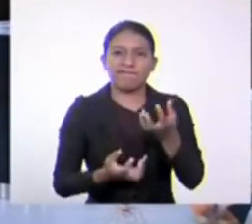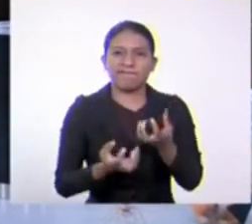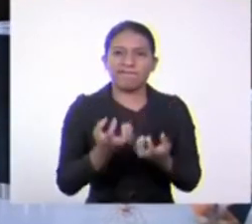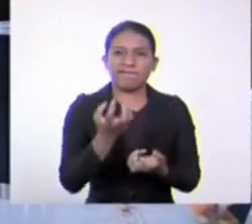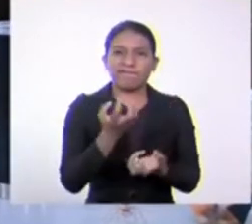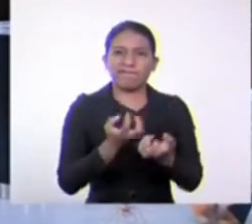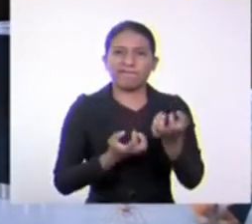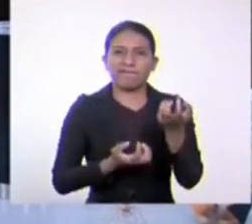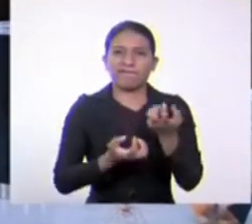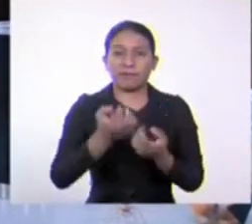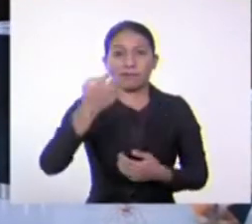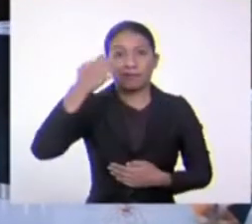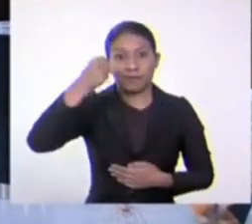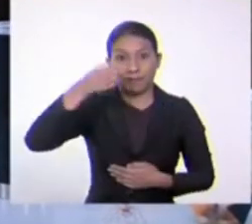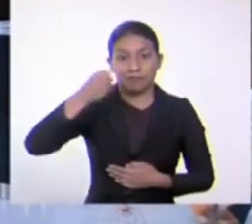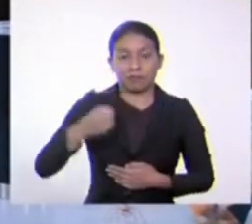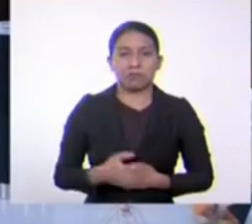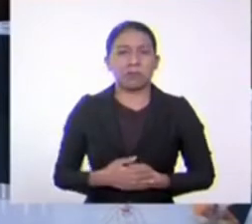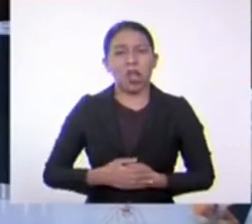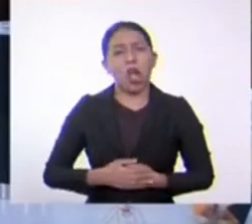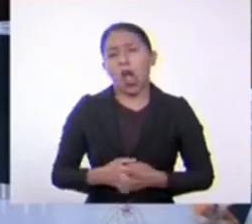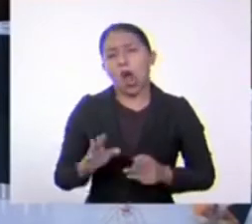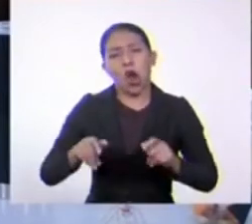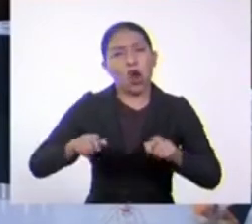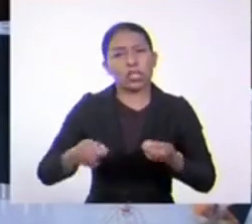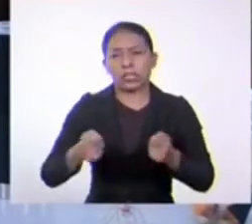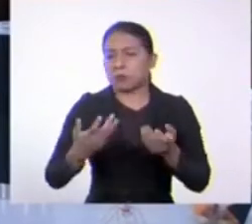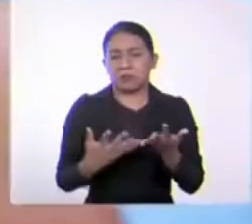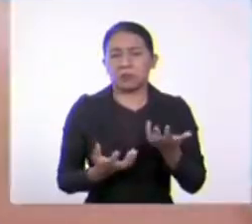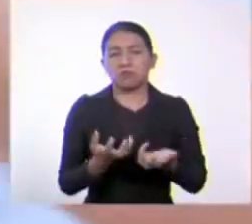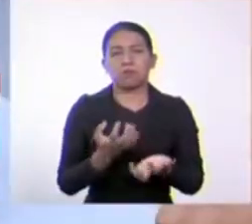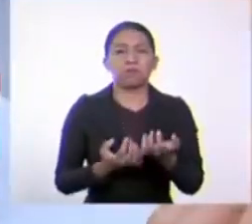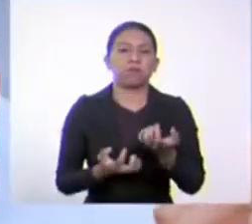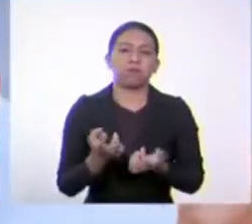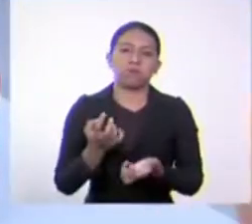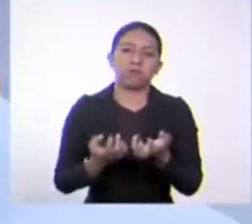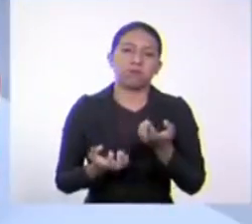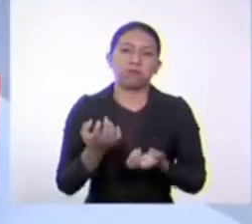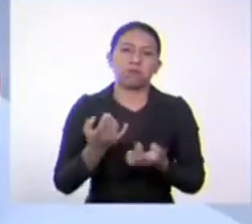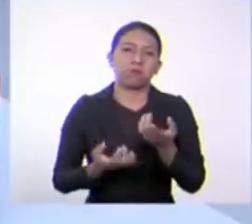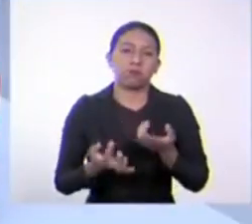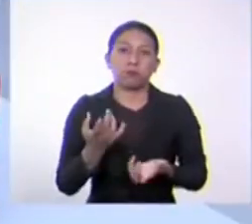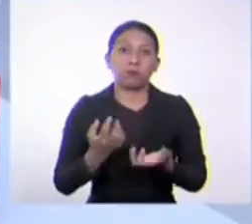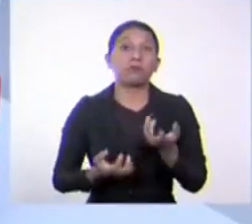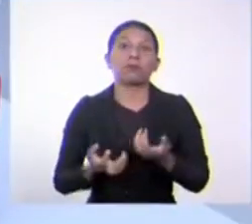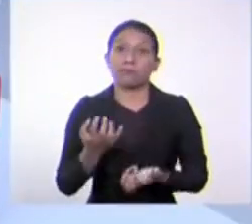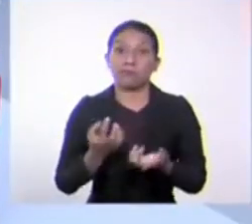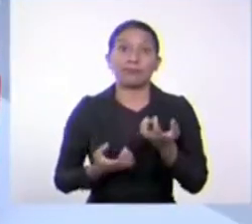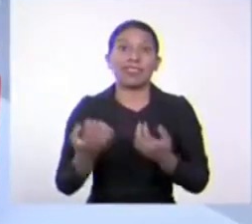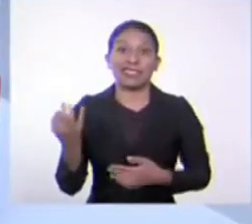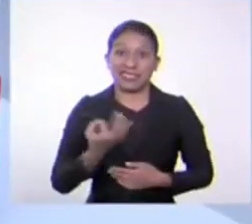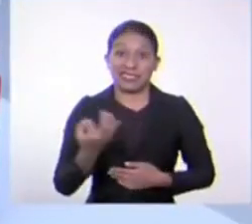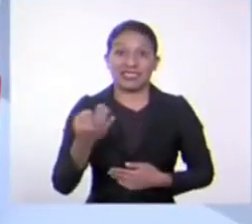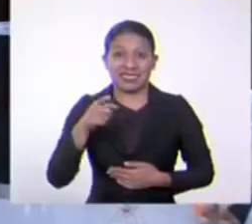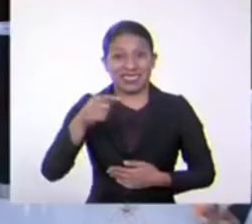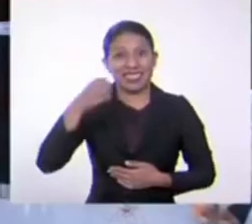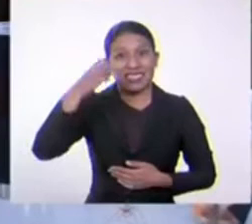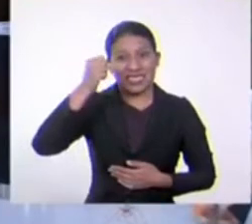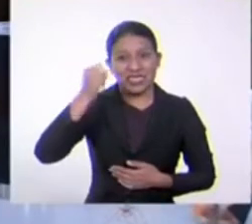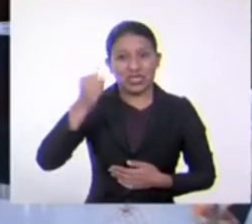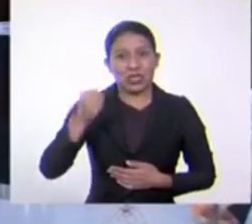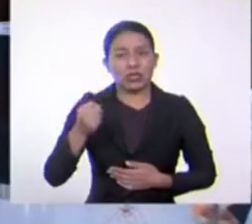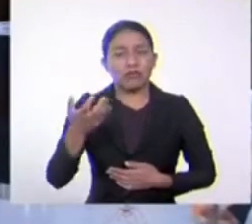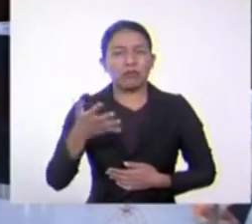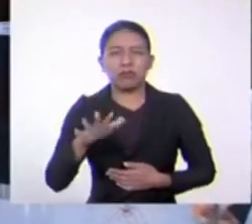Para ello puedes usar una cocina o cualquier otro implemento. Necesitamos que esta leche esté por